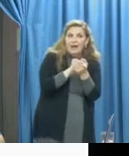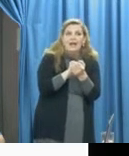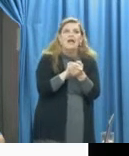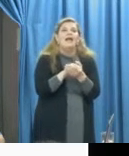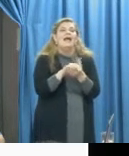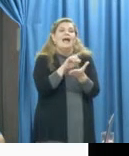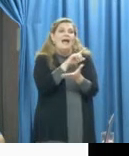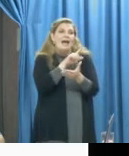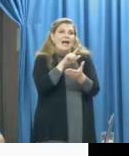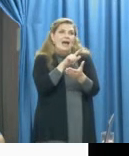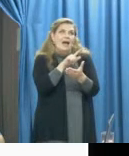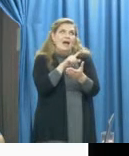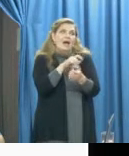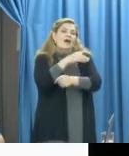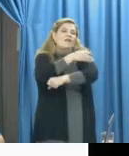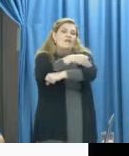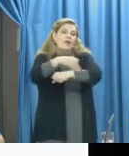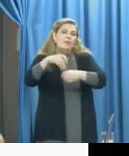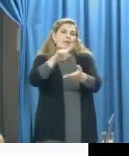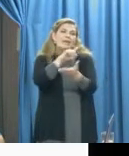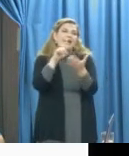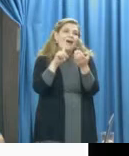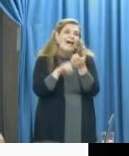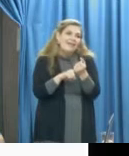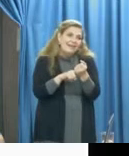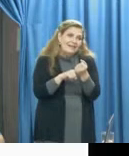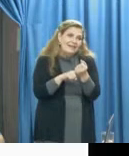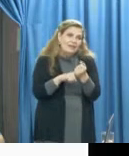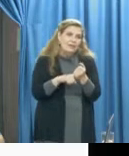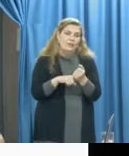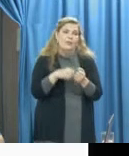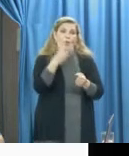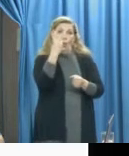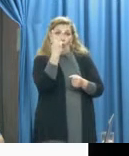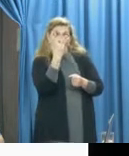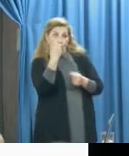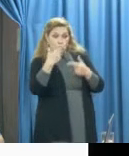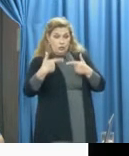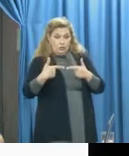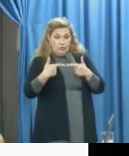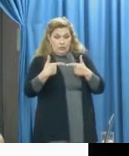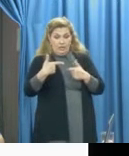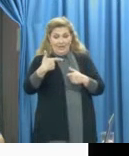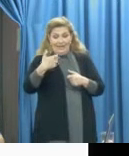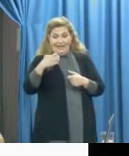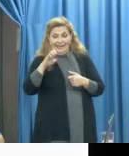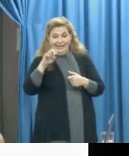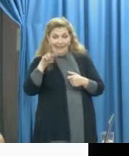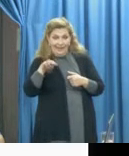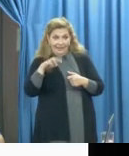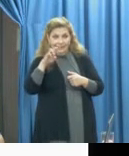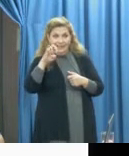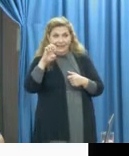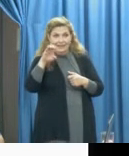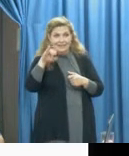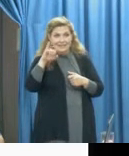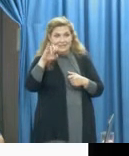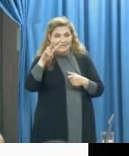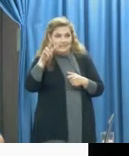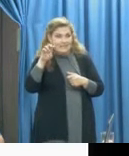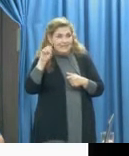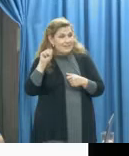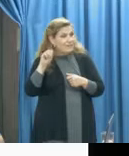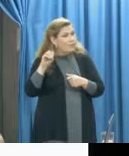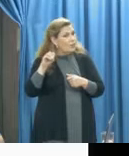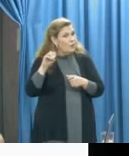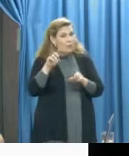¿sí? Porque la probabilidad de que se junten dos genes recesivos es muy, muy baja. Entonces,